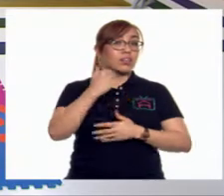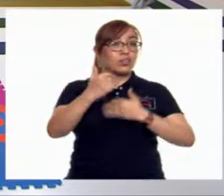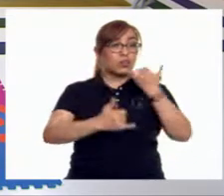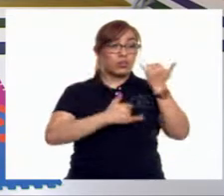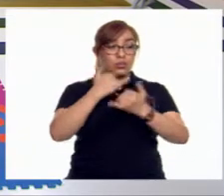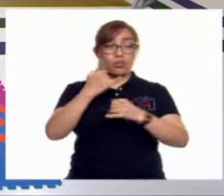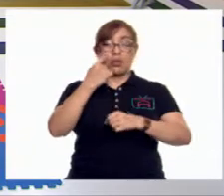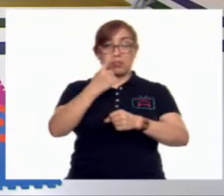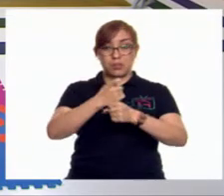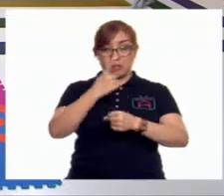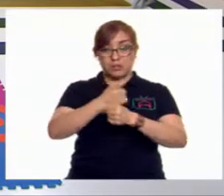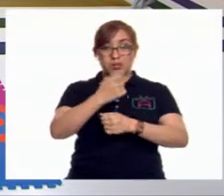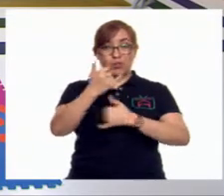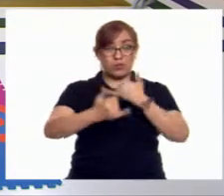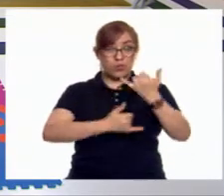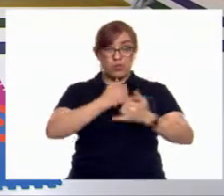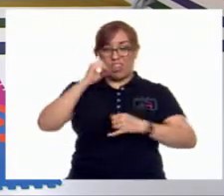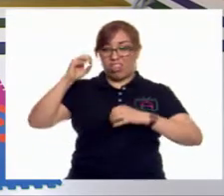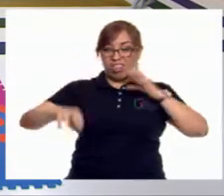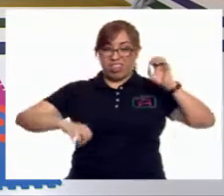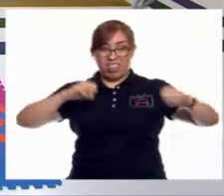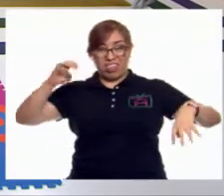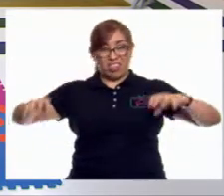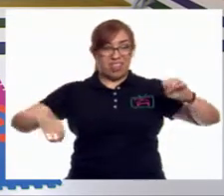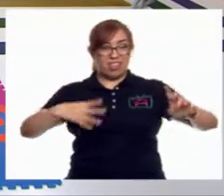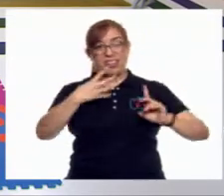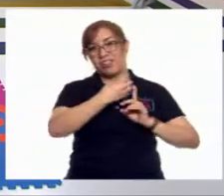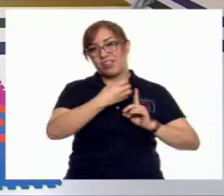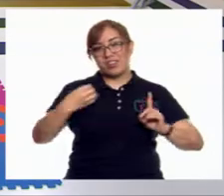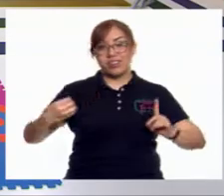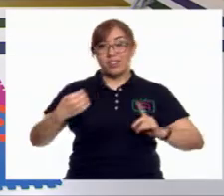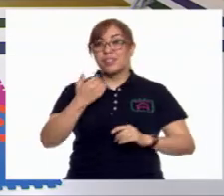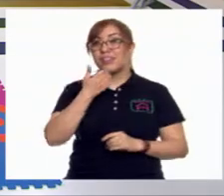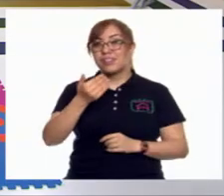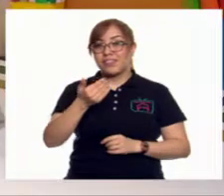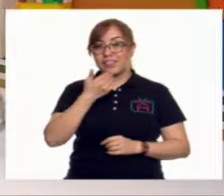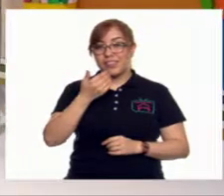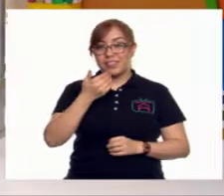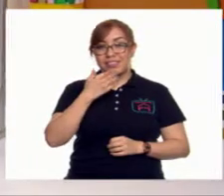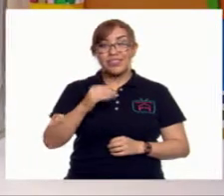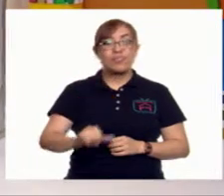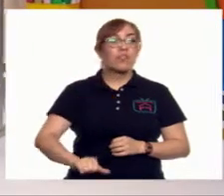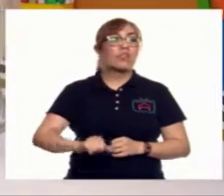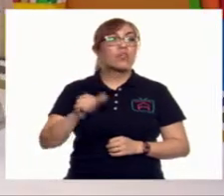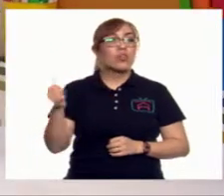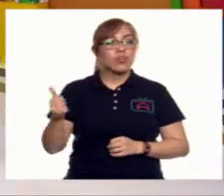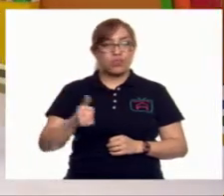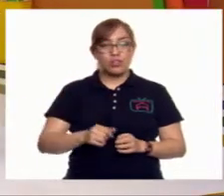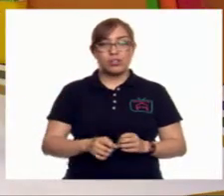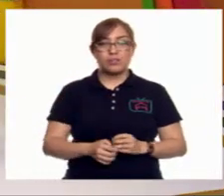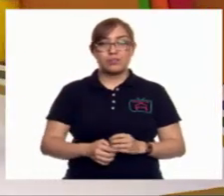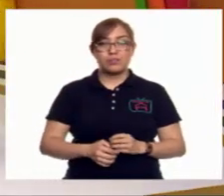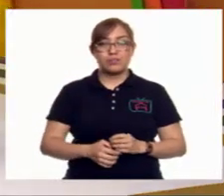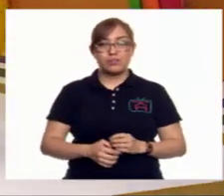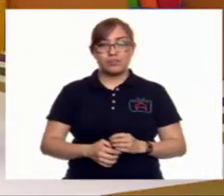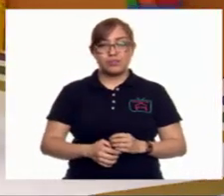a levantar todos mis juguetes. Muy bien, muy bien. Ahora vamos a la otra situación. Ah, eres la hija o el